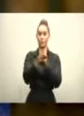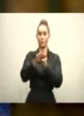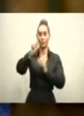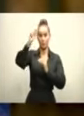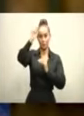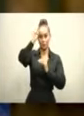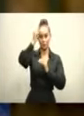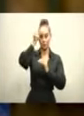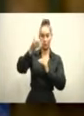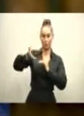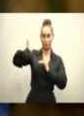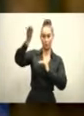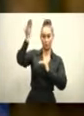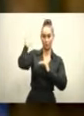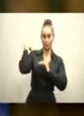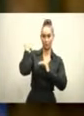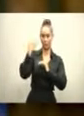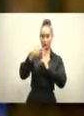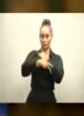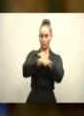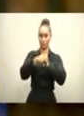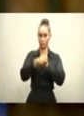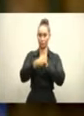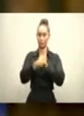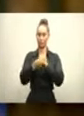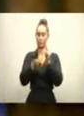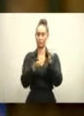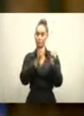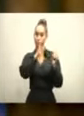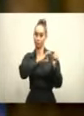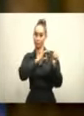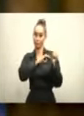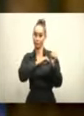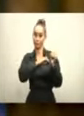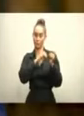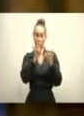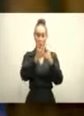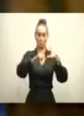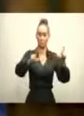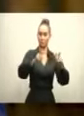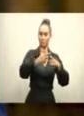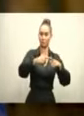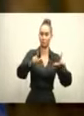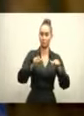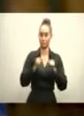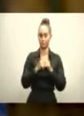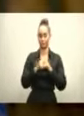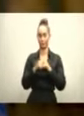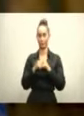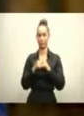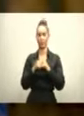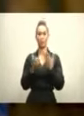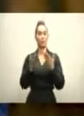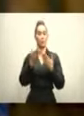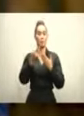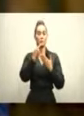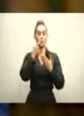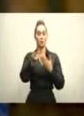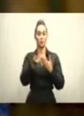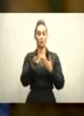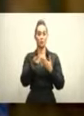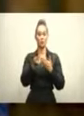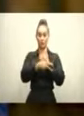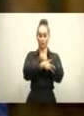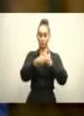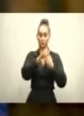de entonces con la corrupción y la impunidad. Nos podrán decir que la corrupción es difícil de erradicar porque